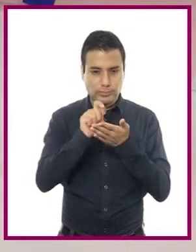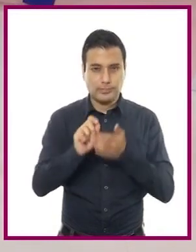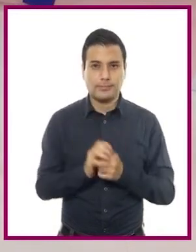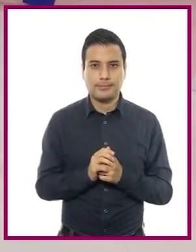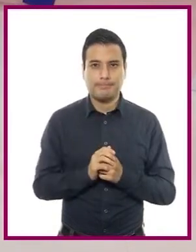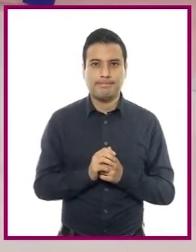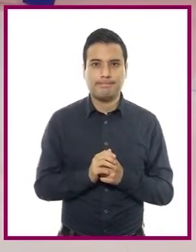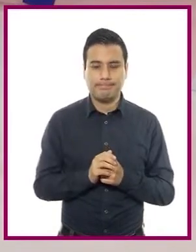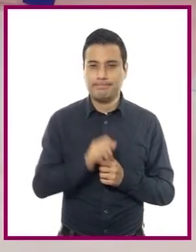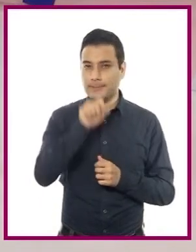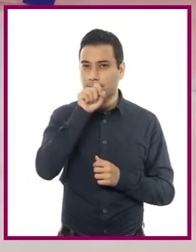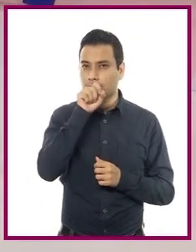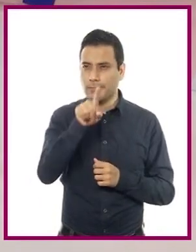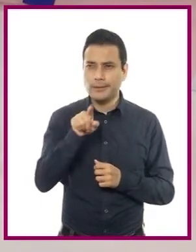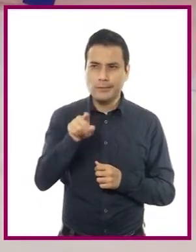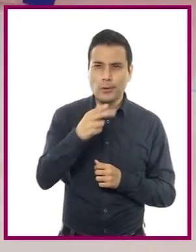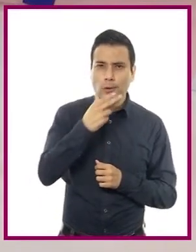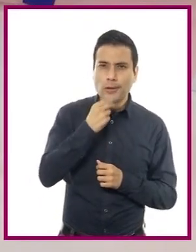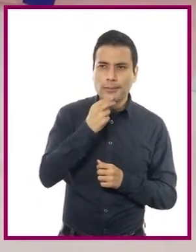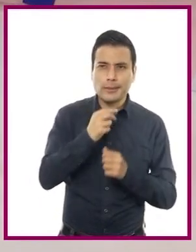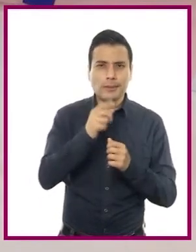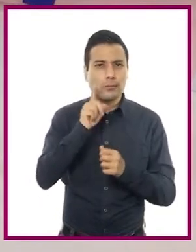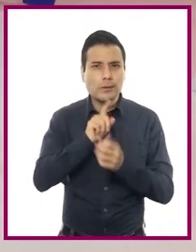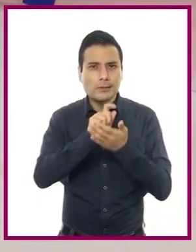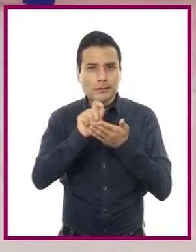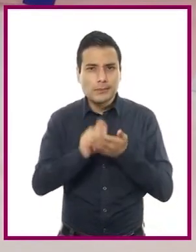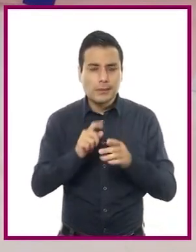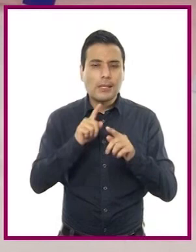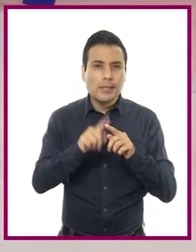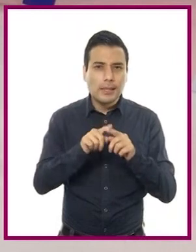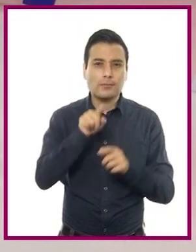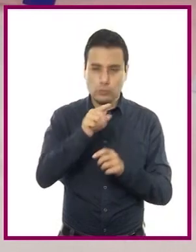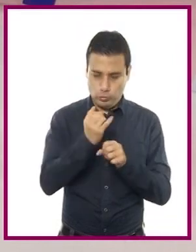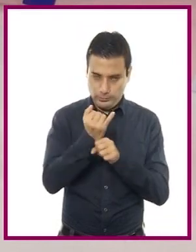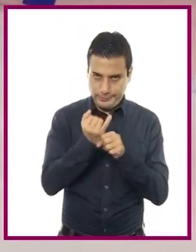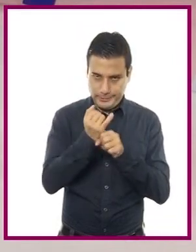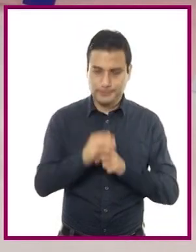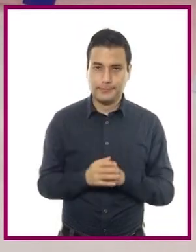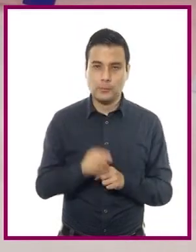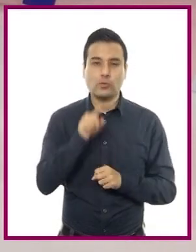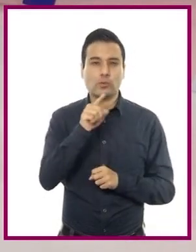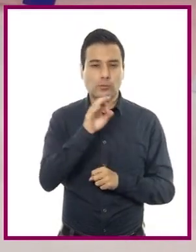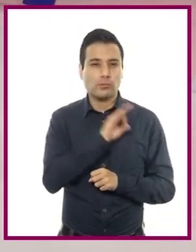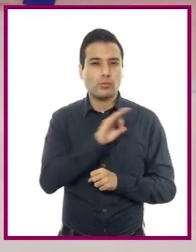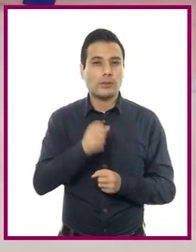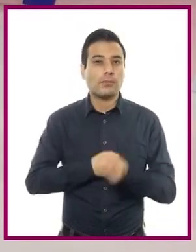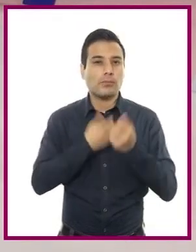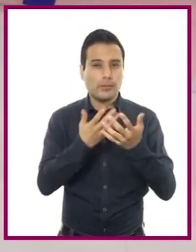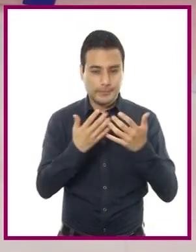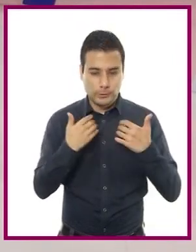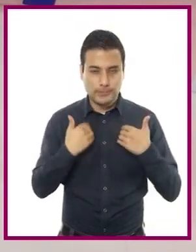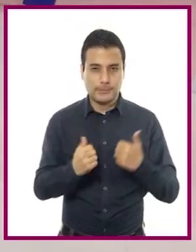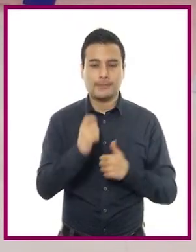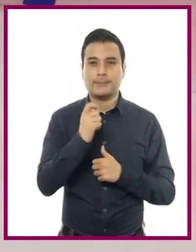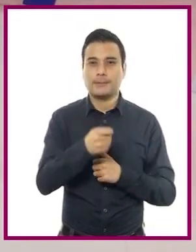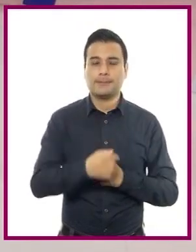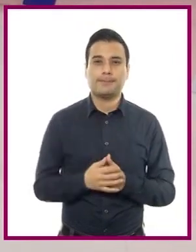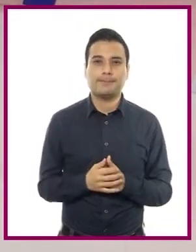revisen la biografía del autor. De esta manera podrán interpretar lo que quiere decir el